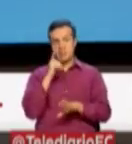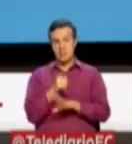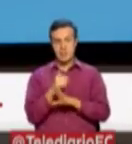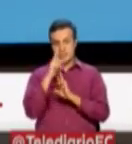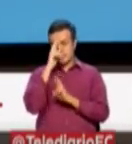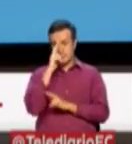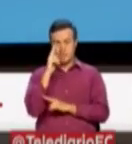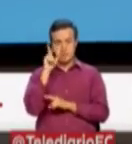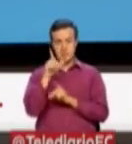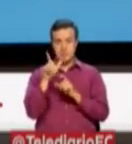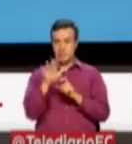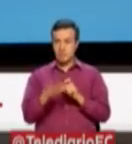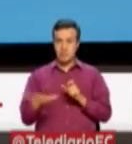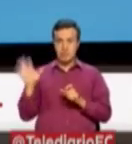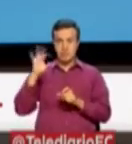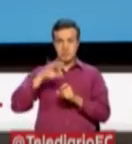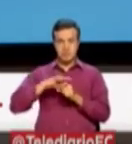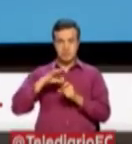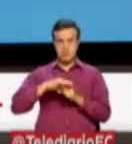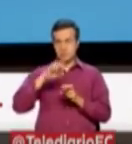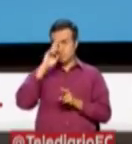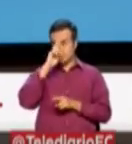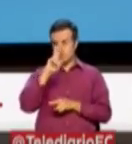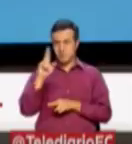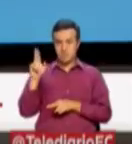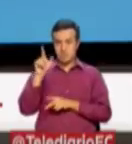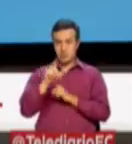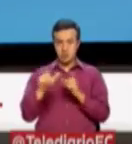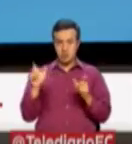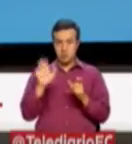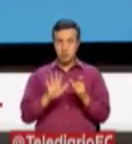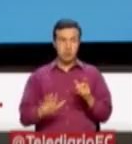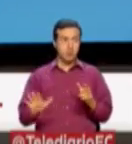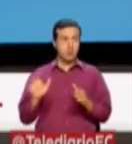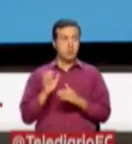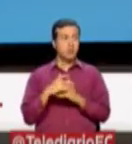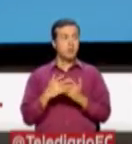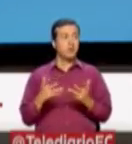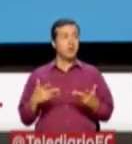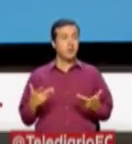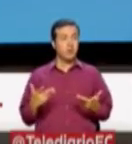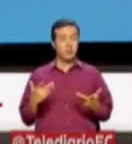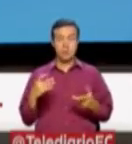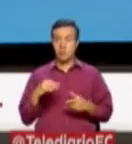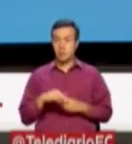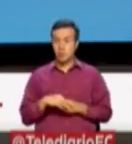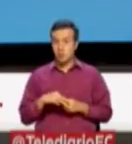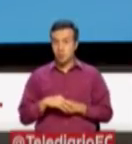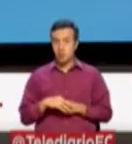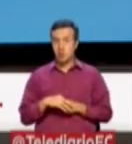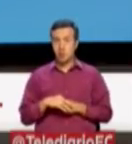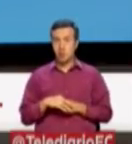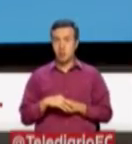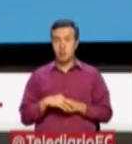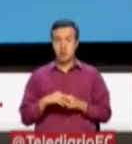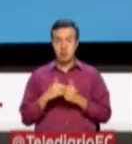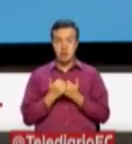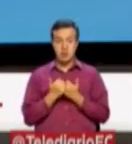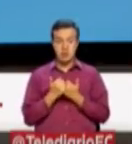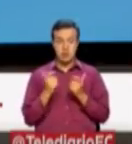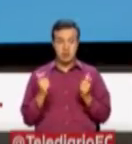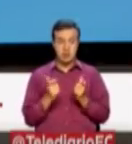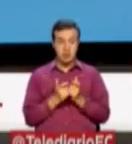se respete el mandato popular porque el ciudadano del ecuatoriano no salió a las urnas a votar por una mini asamblea